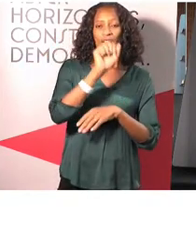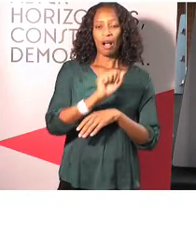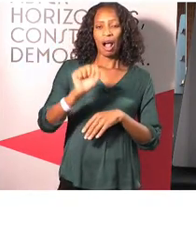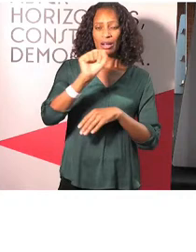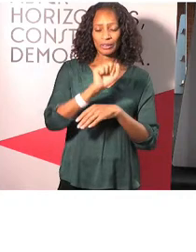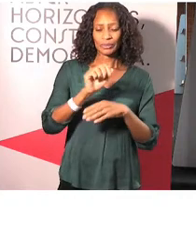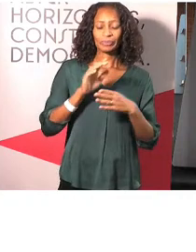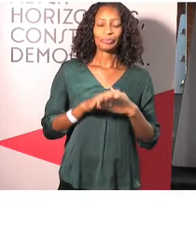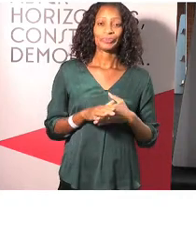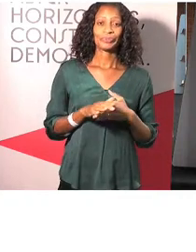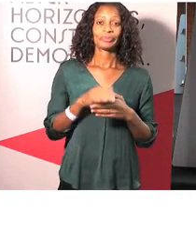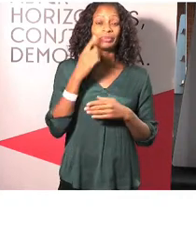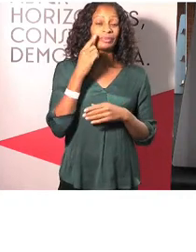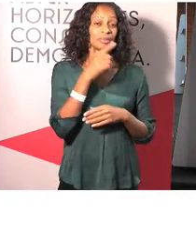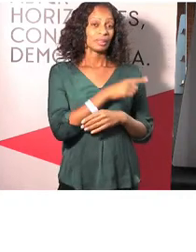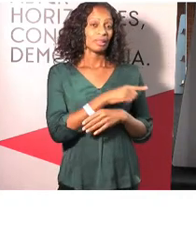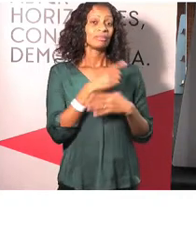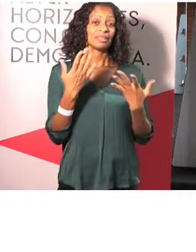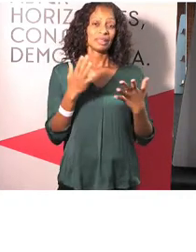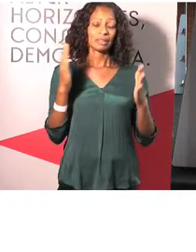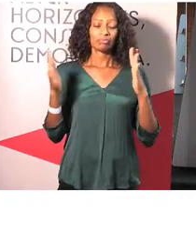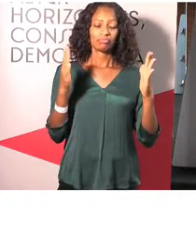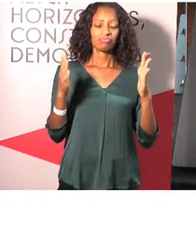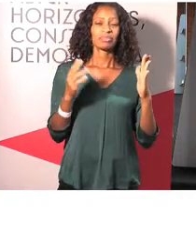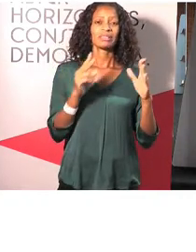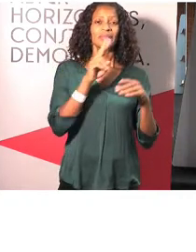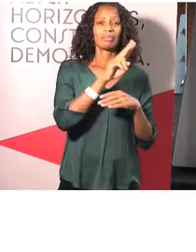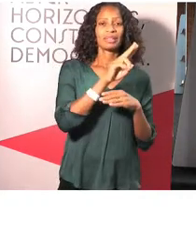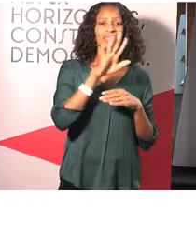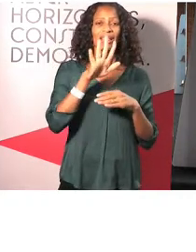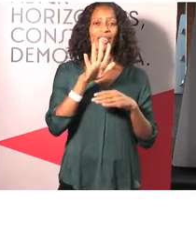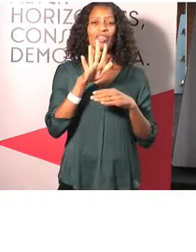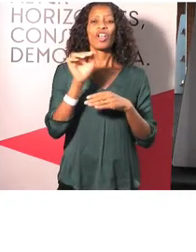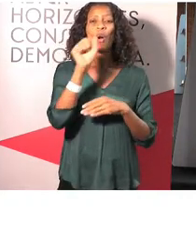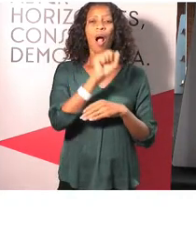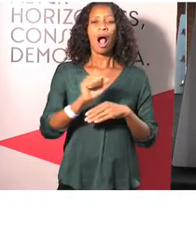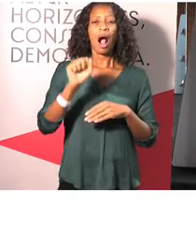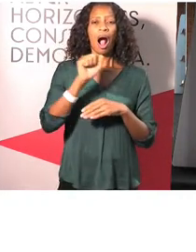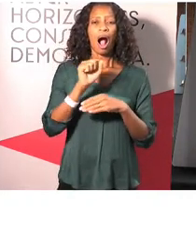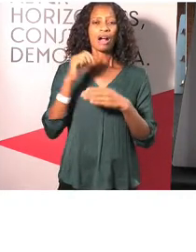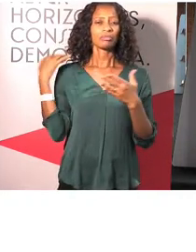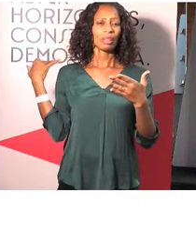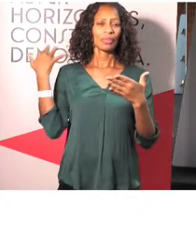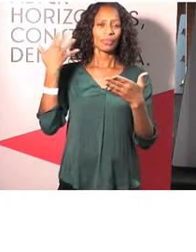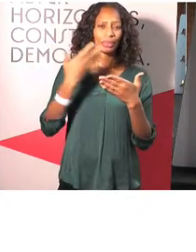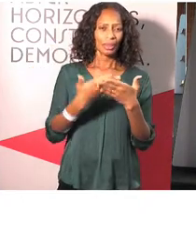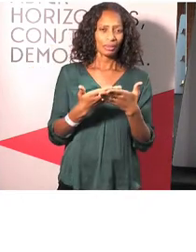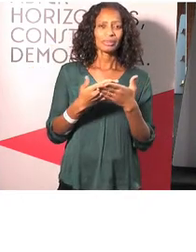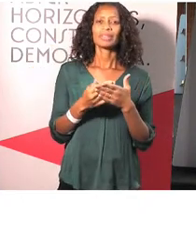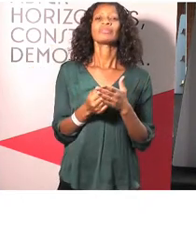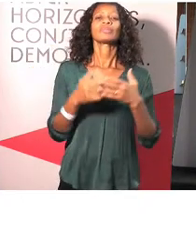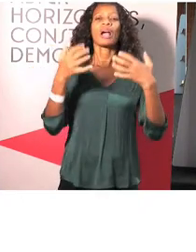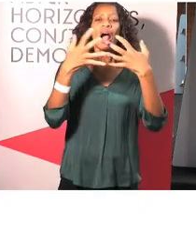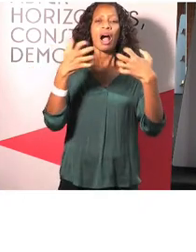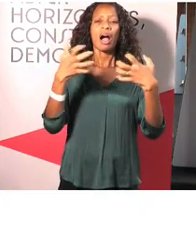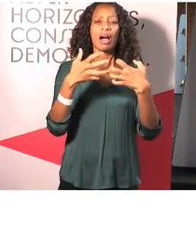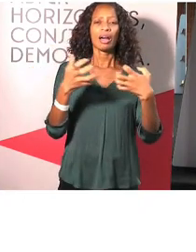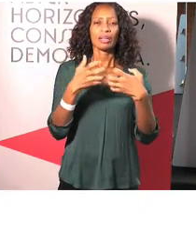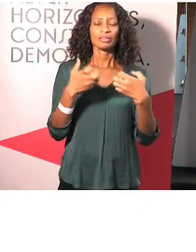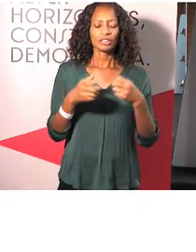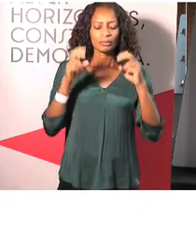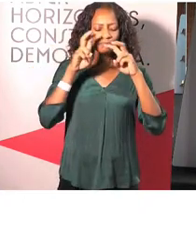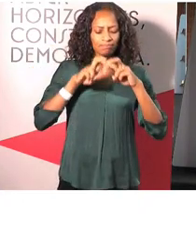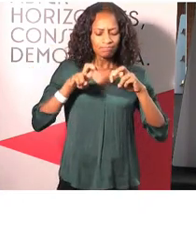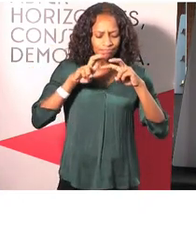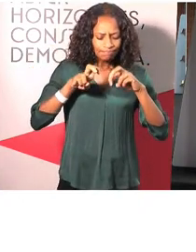briefings durante 25 años, haciendo una muestra de 500 artículos que estuvimos analizando. Y lo que se muestra es que ha